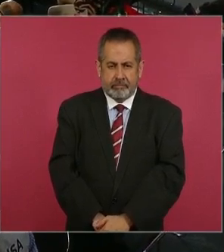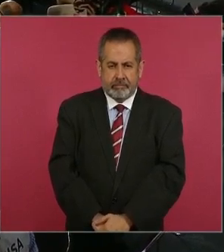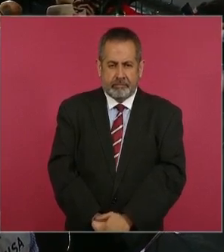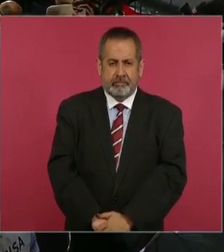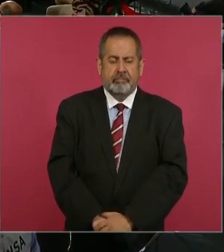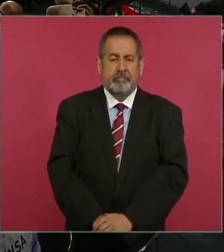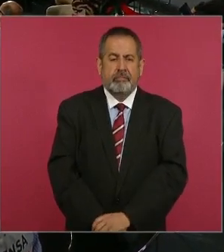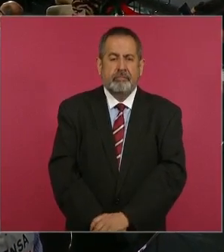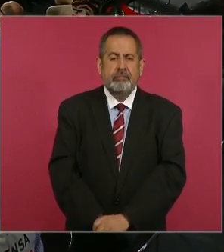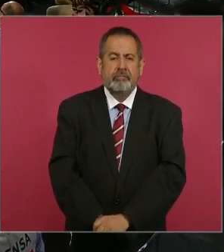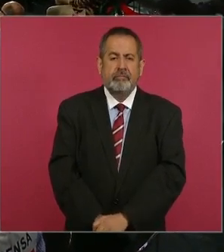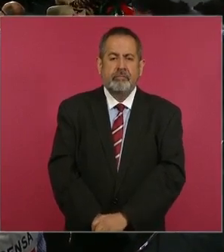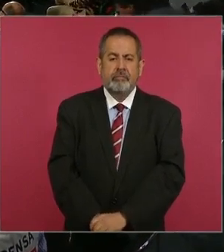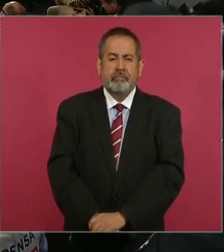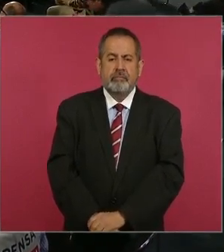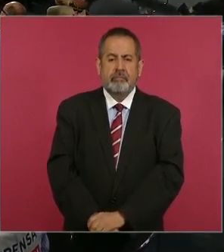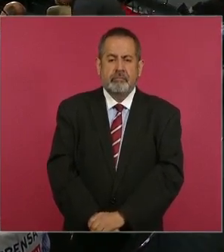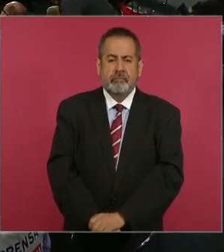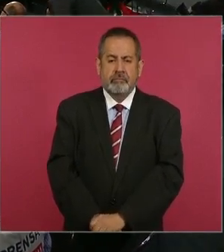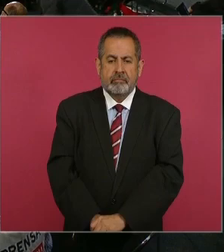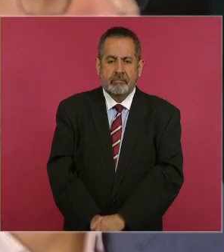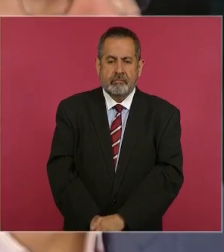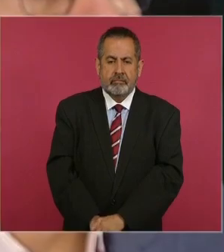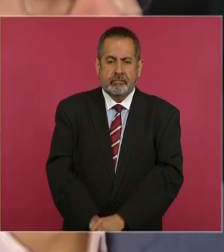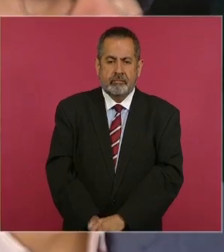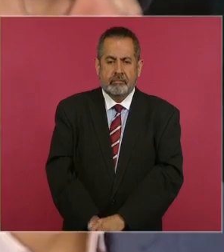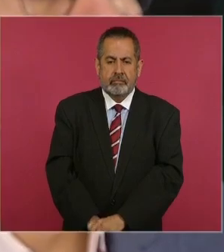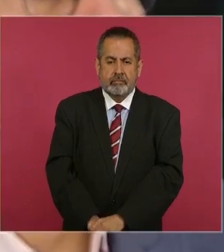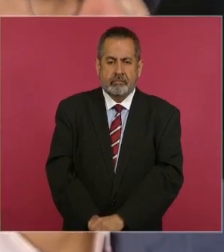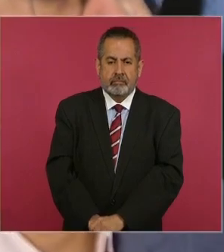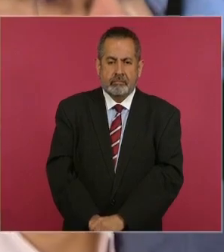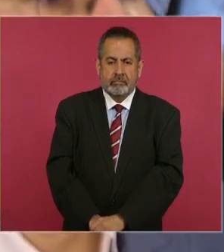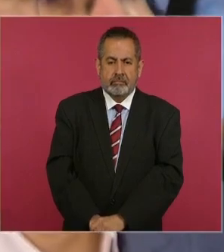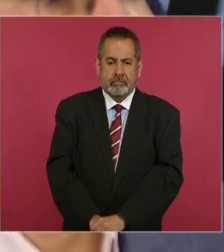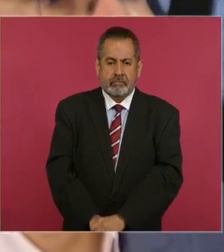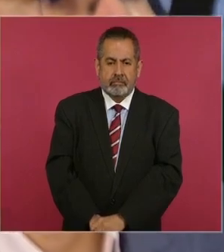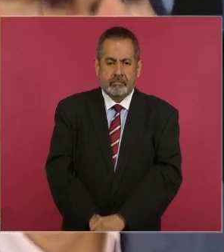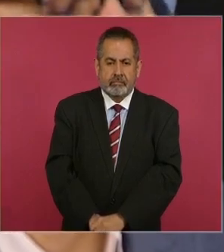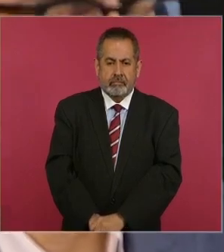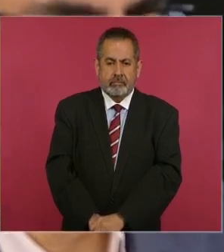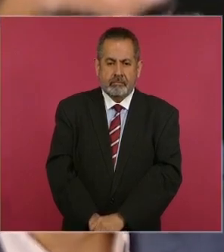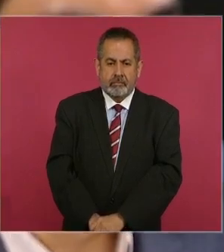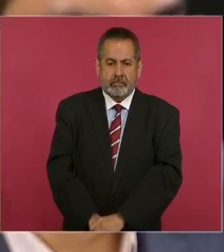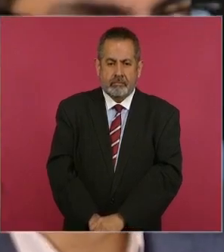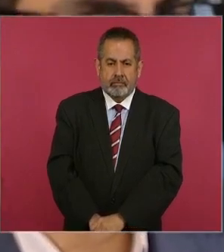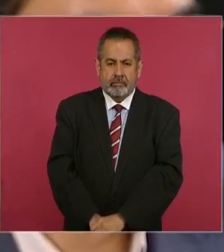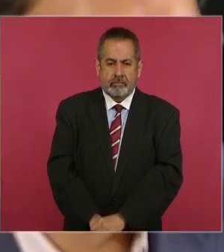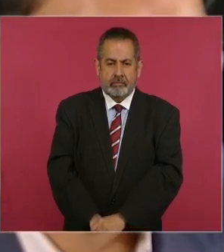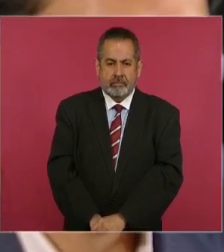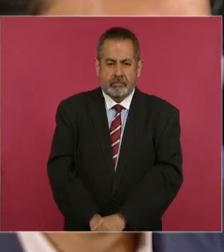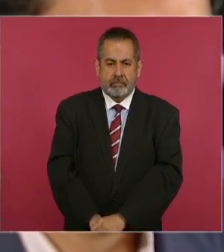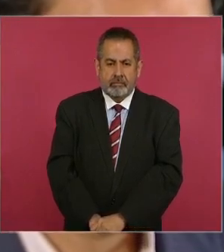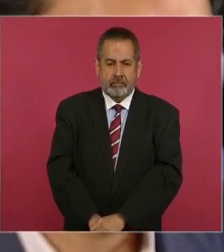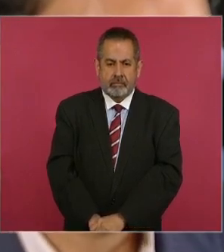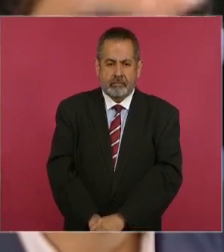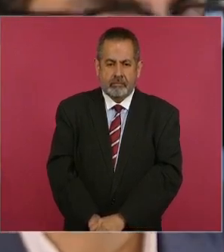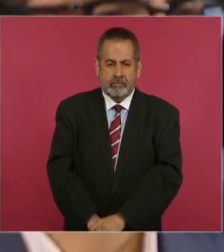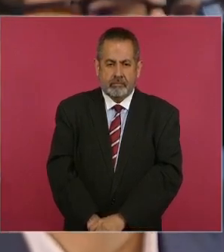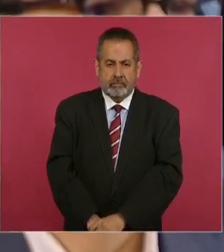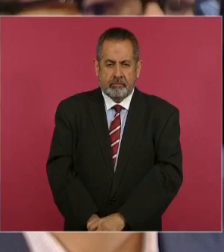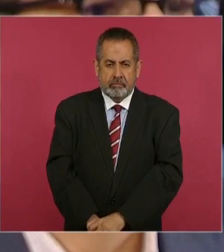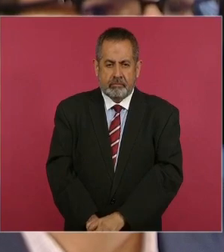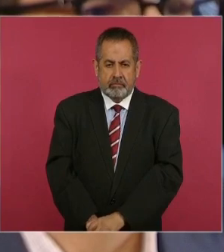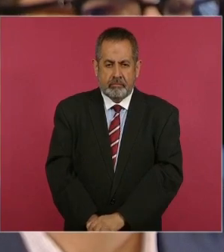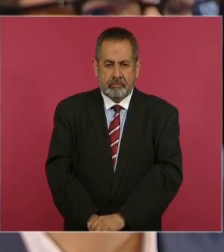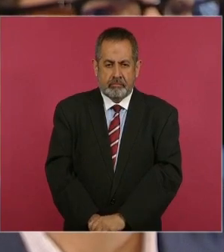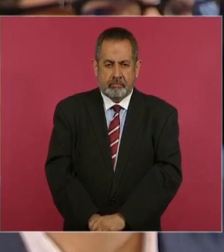saber cómo se trabaja Ah no y lo entended dijo proponía decía estoy pensando en voz alta